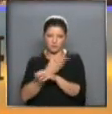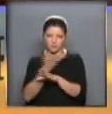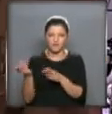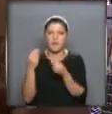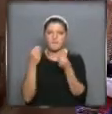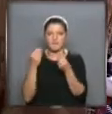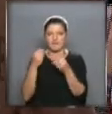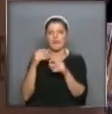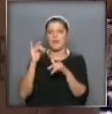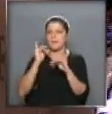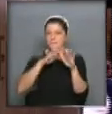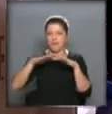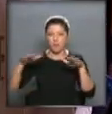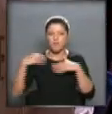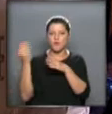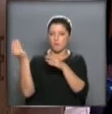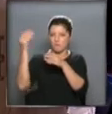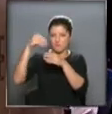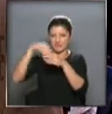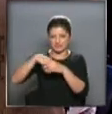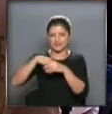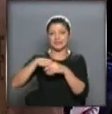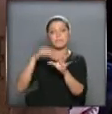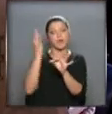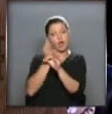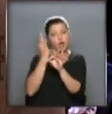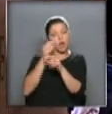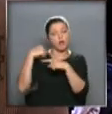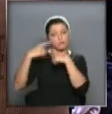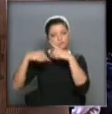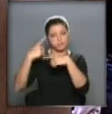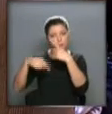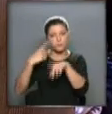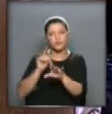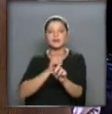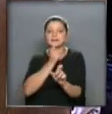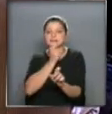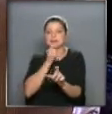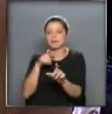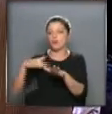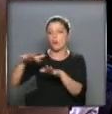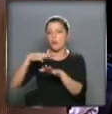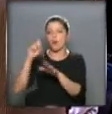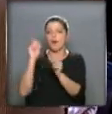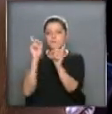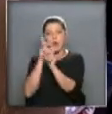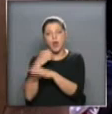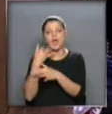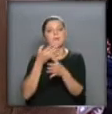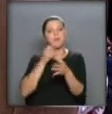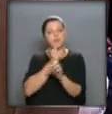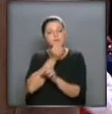chicos de que participen, que mantengan la escolaridad, ver las problemáticas que pueden llegar a tener dentro de su comunidad,